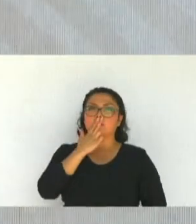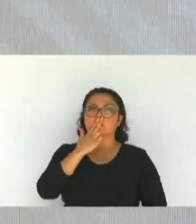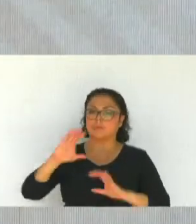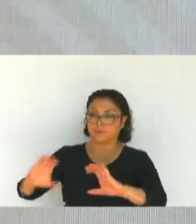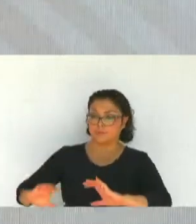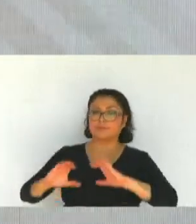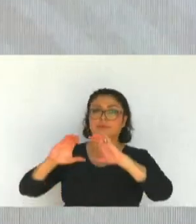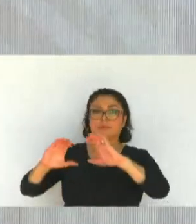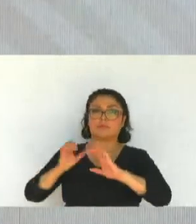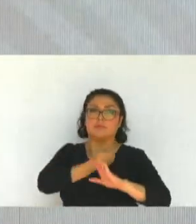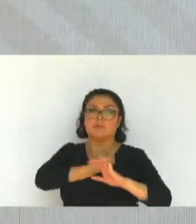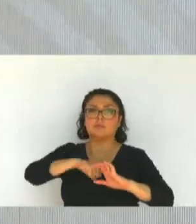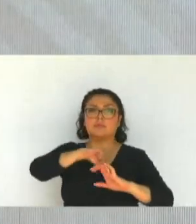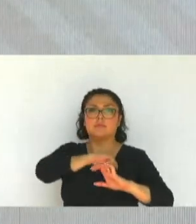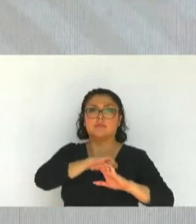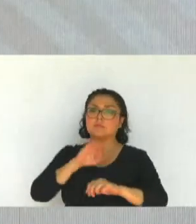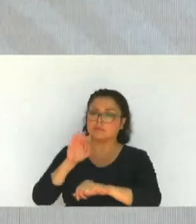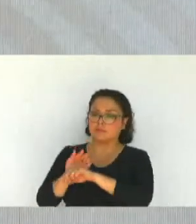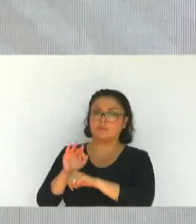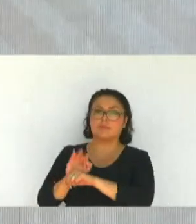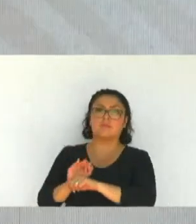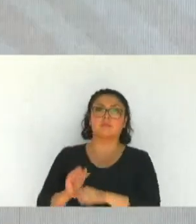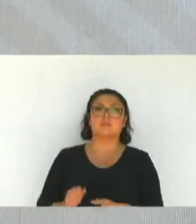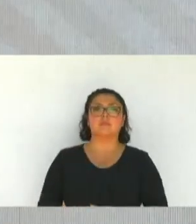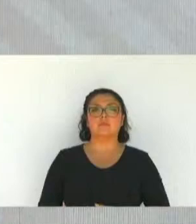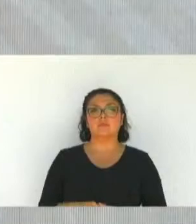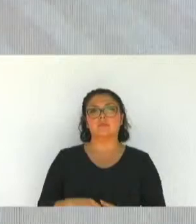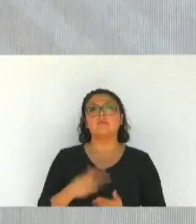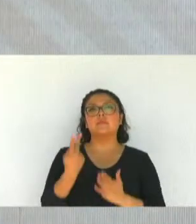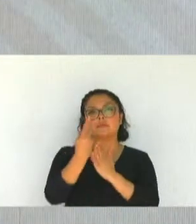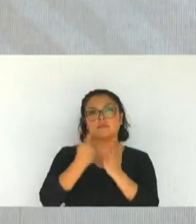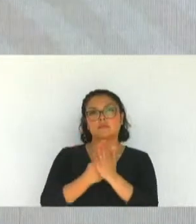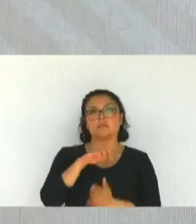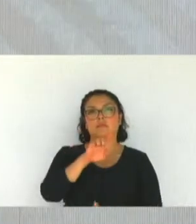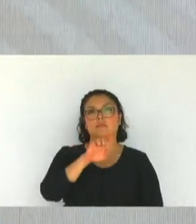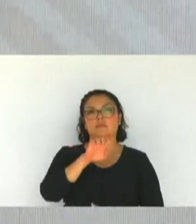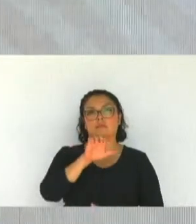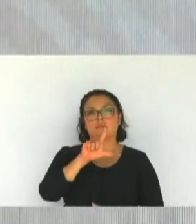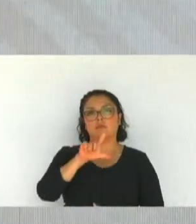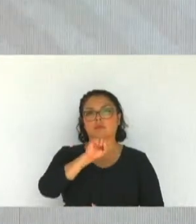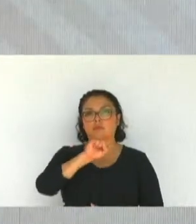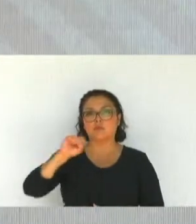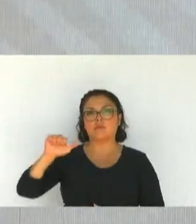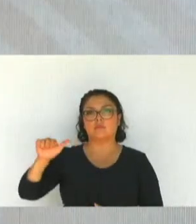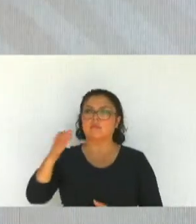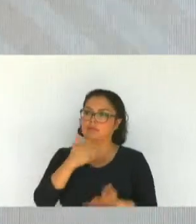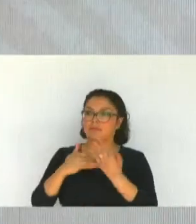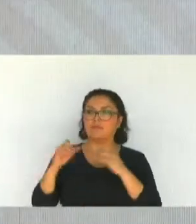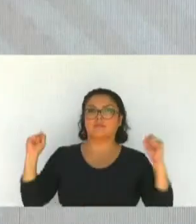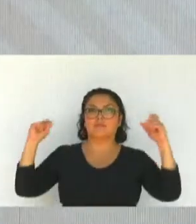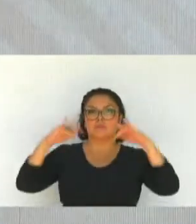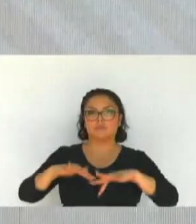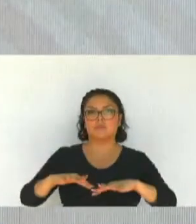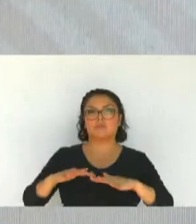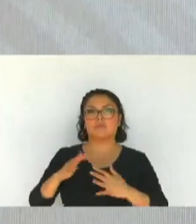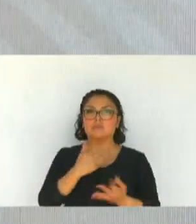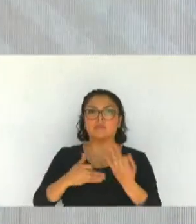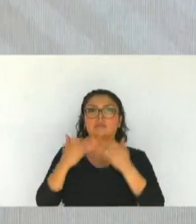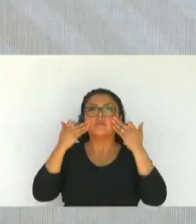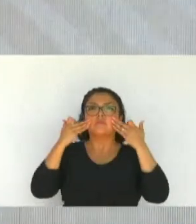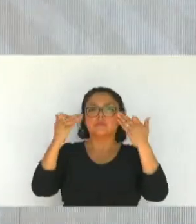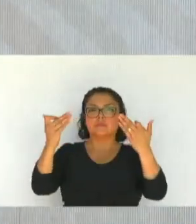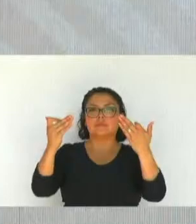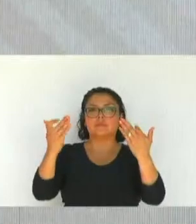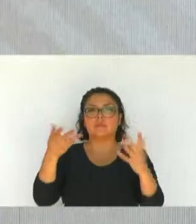su salud es fundamental. El programa ELSA, que aquí nos tiene a todos reunidos, tiene la visión de que nuestro